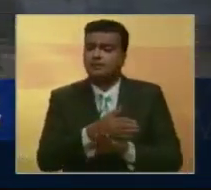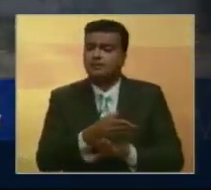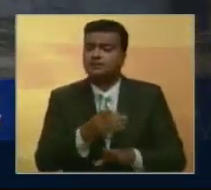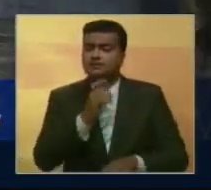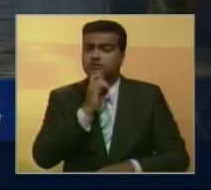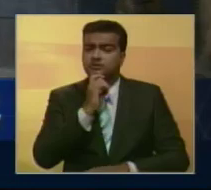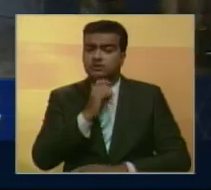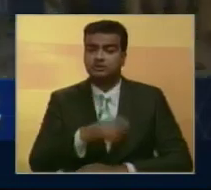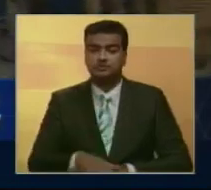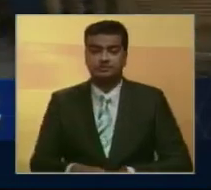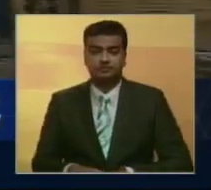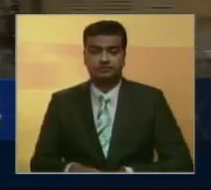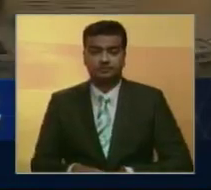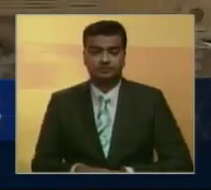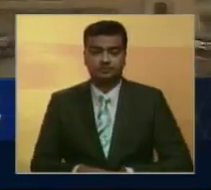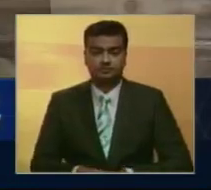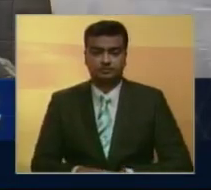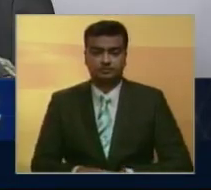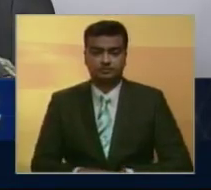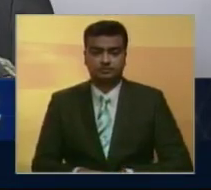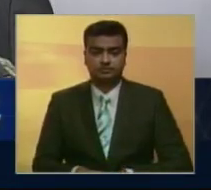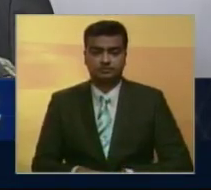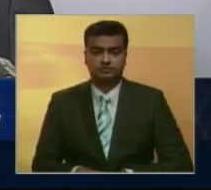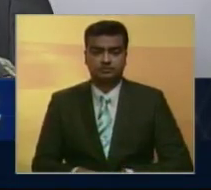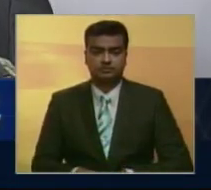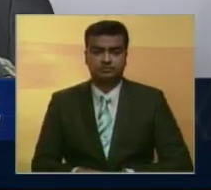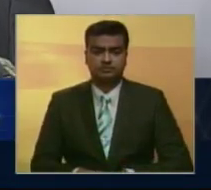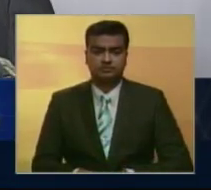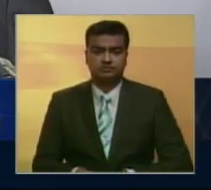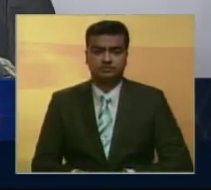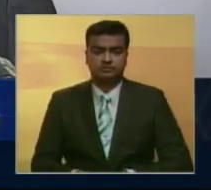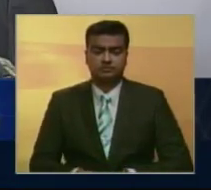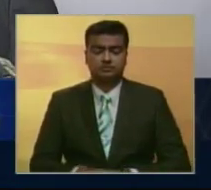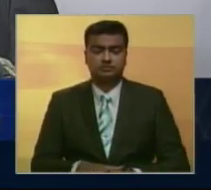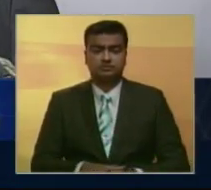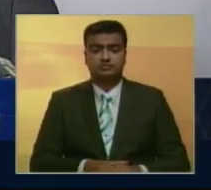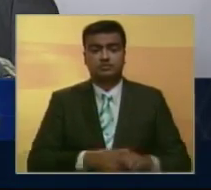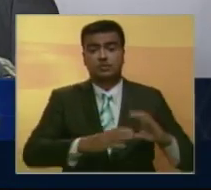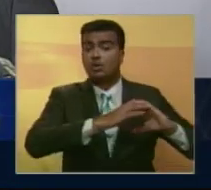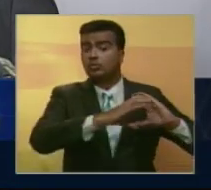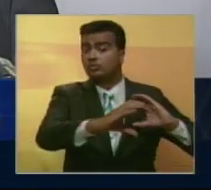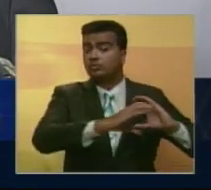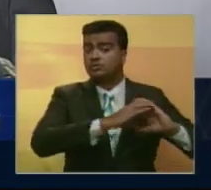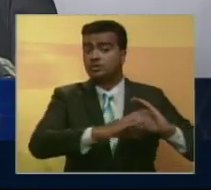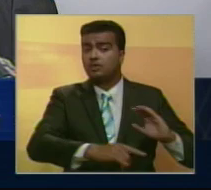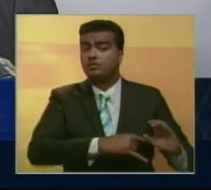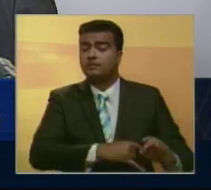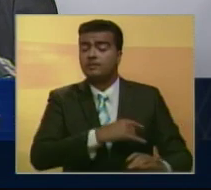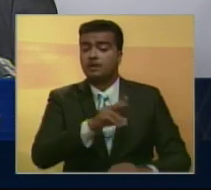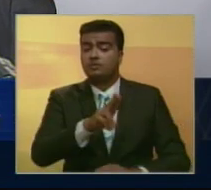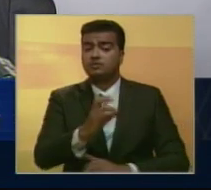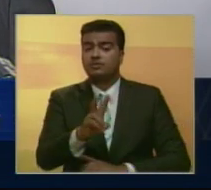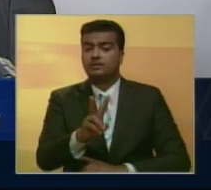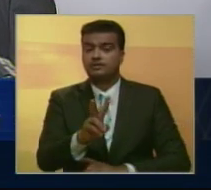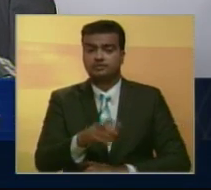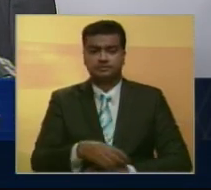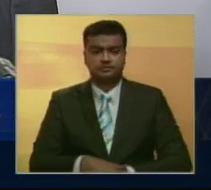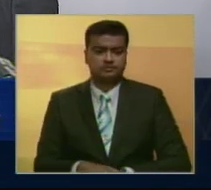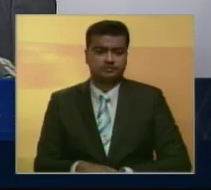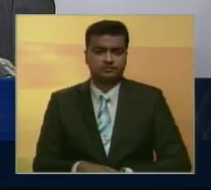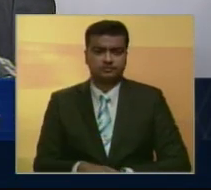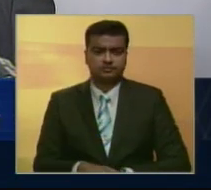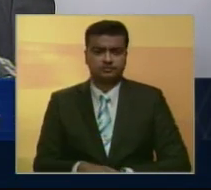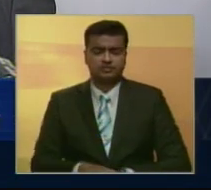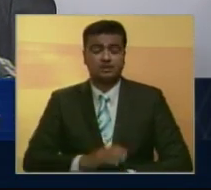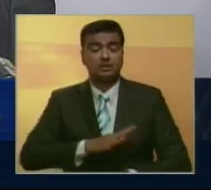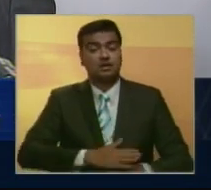daños causados. En este momento los autobuses de la Universidad Central del Departamento de Transporte